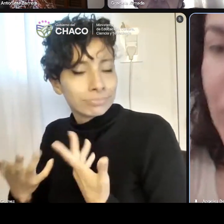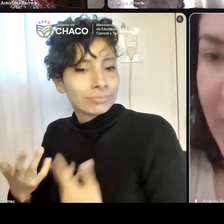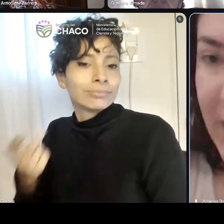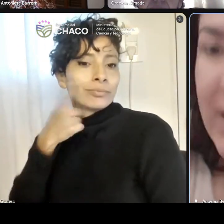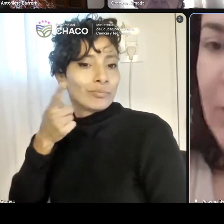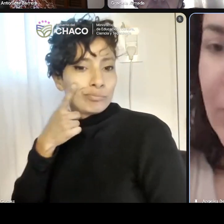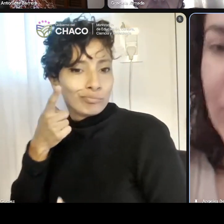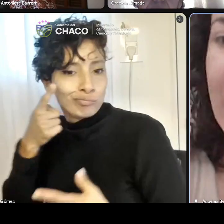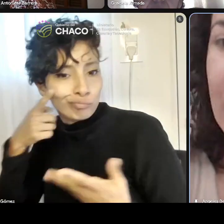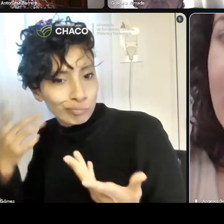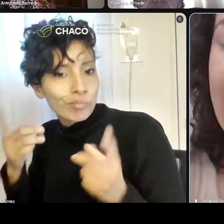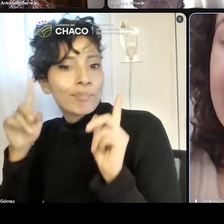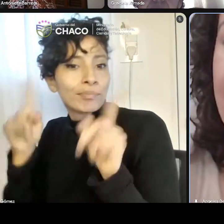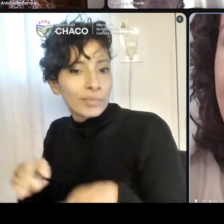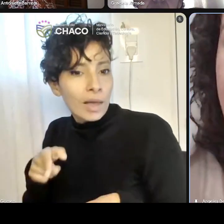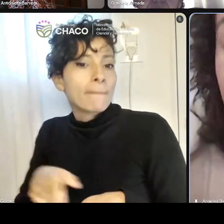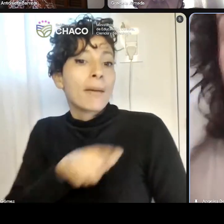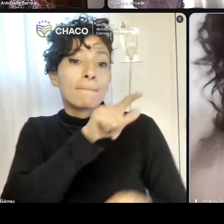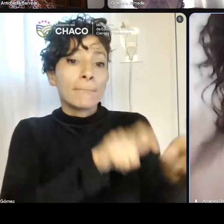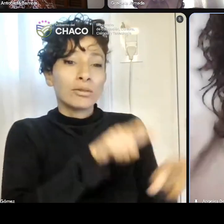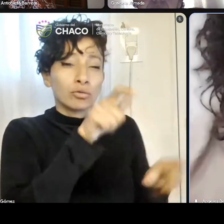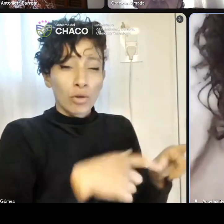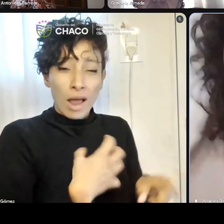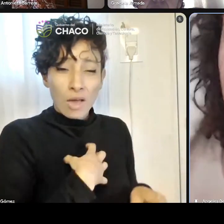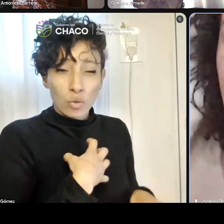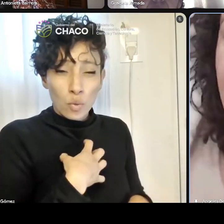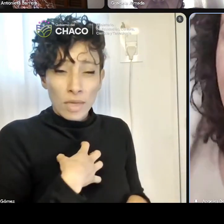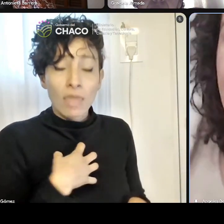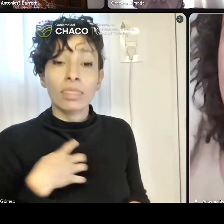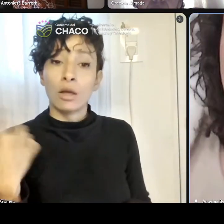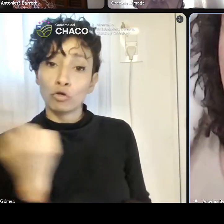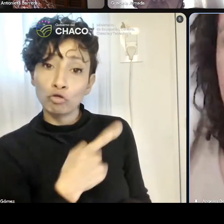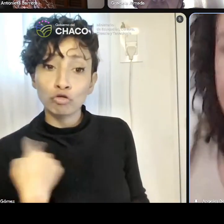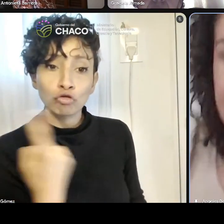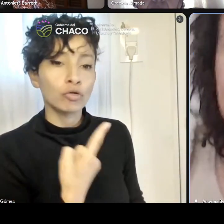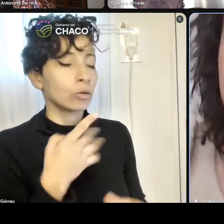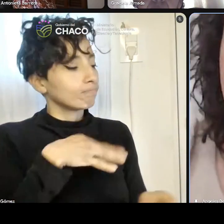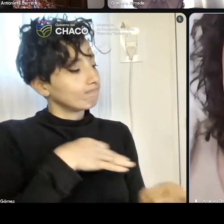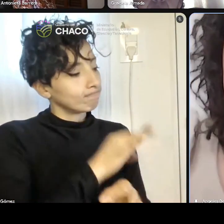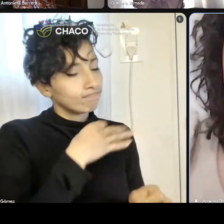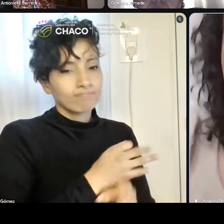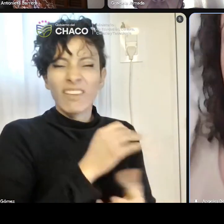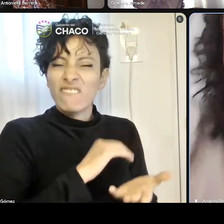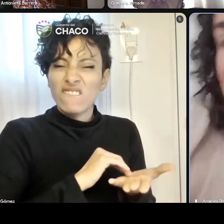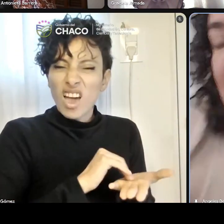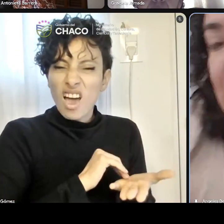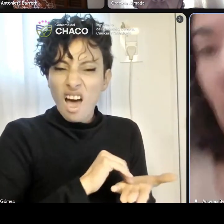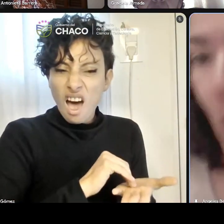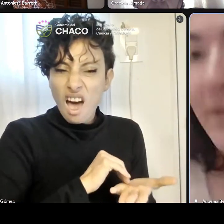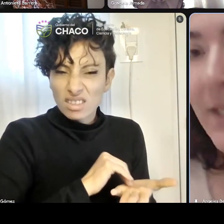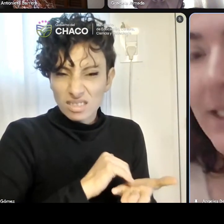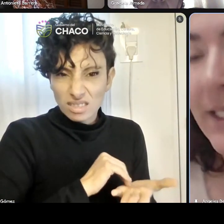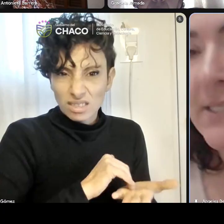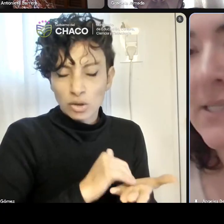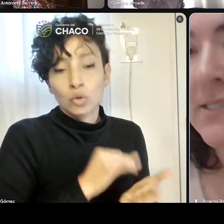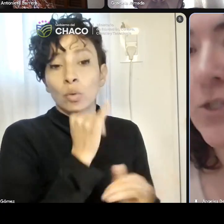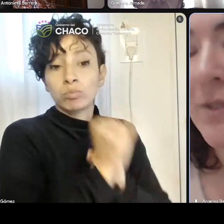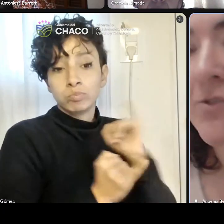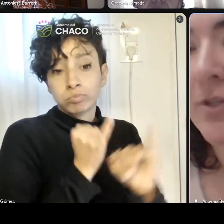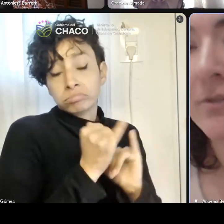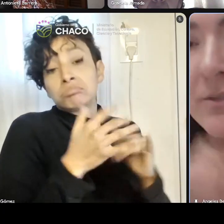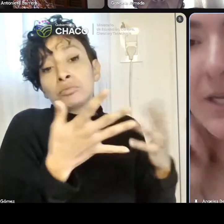podamos nutrir a nuestros estudiantes de cuestiones básicas, específicas, para que si se encuentran en